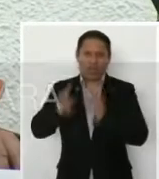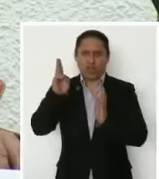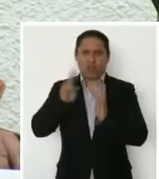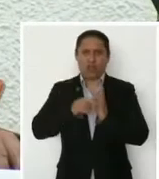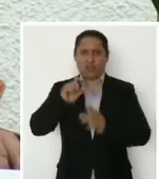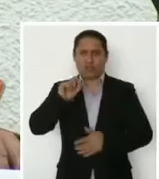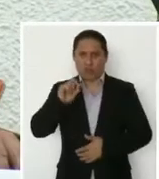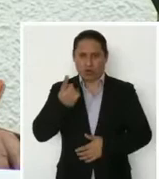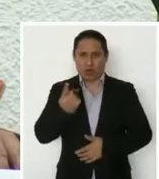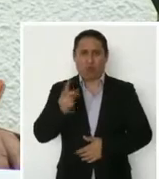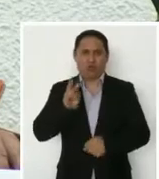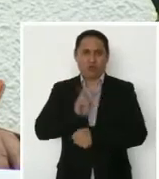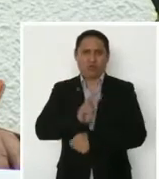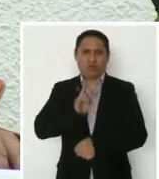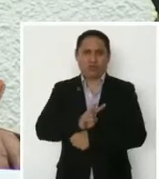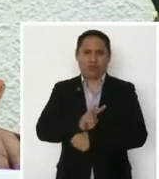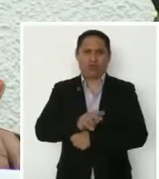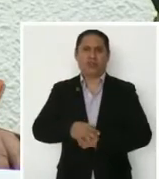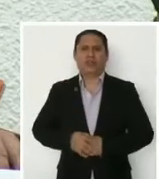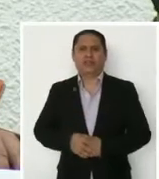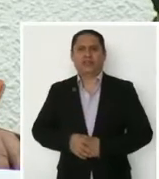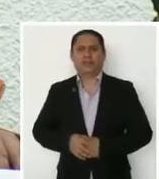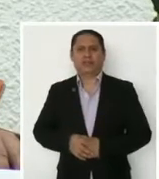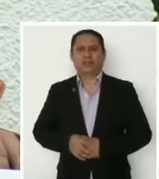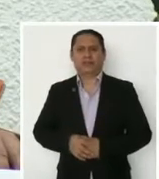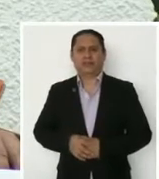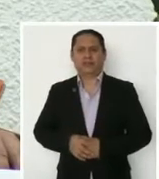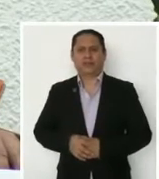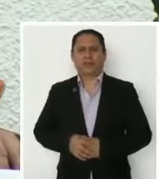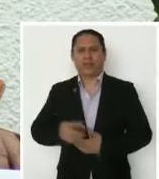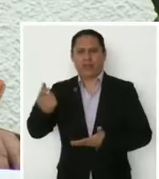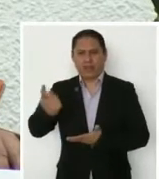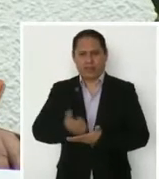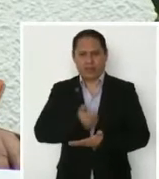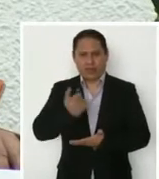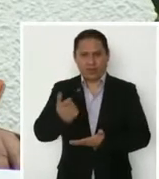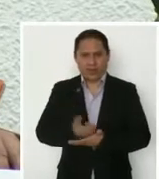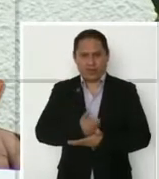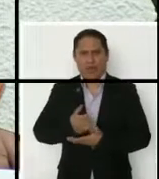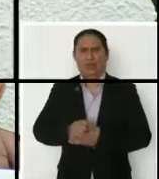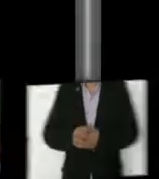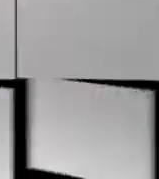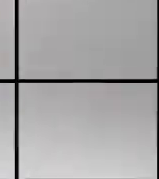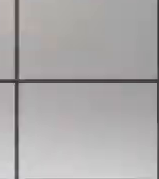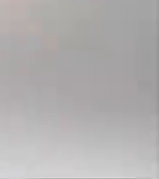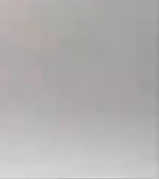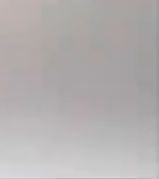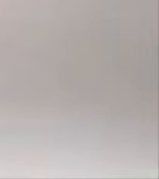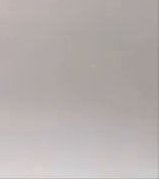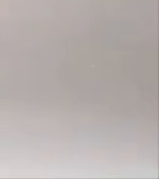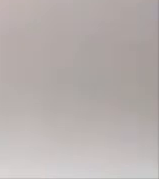Jiménez Jiménez. Esta es información de la Crónica Chiapaneca. Soy Daniel Flores Meneses.